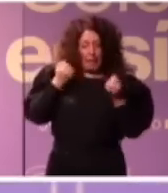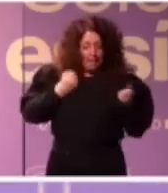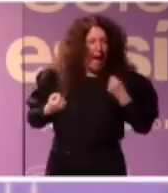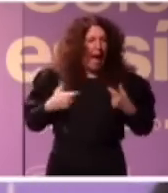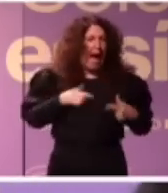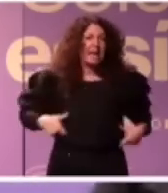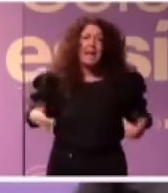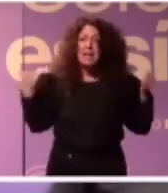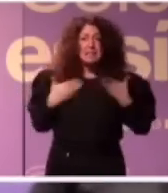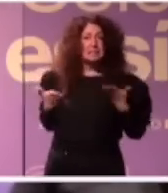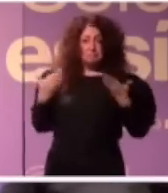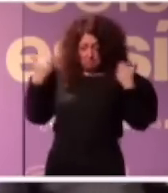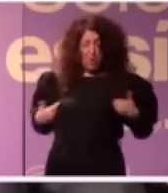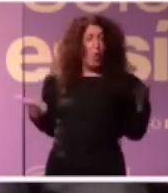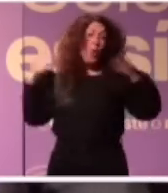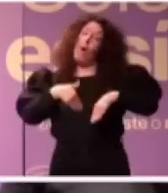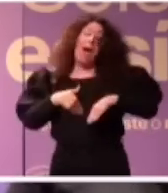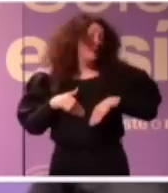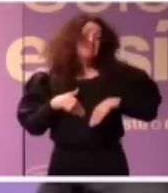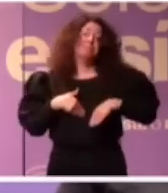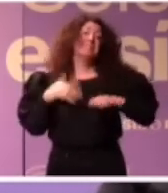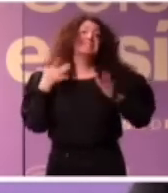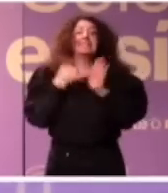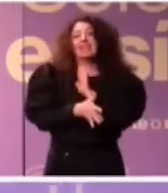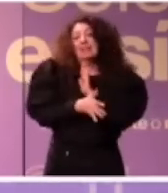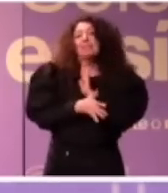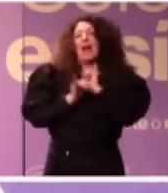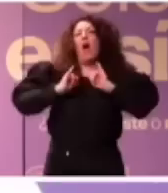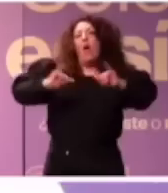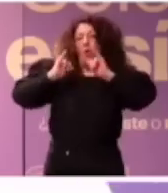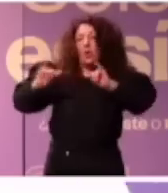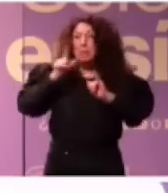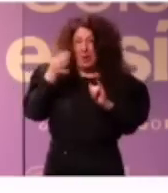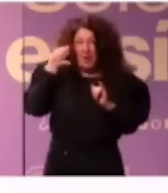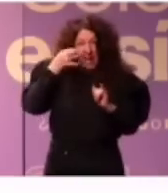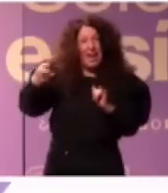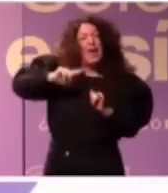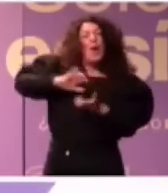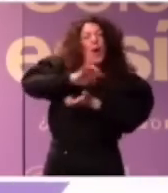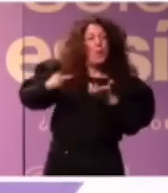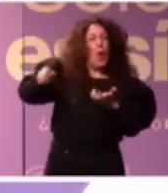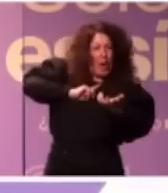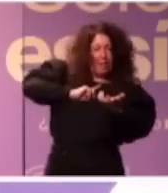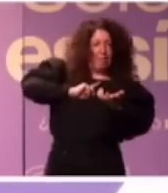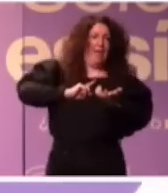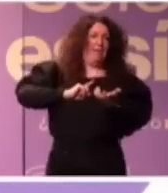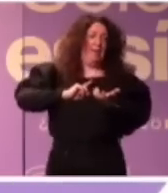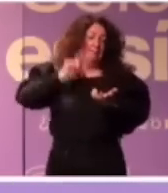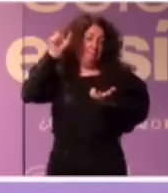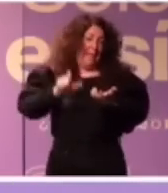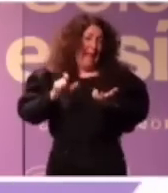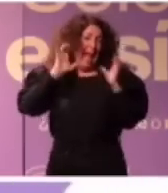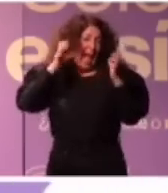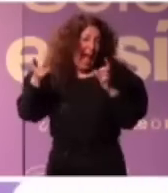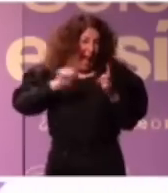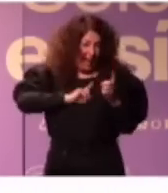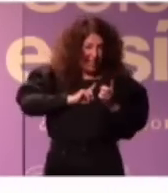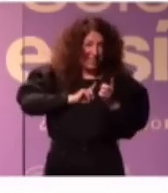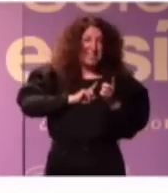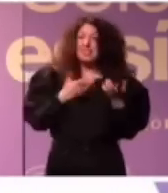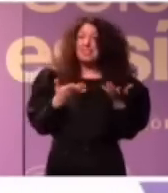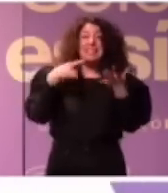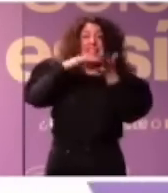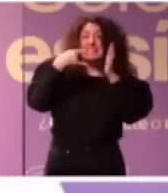marcas en tu cuerpo, de la agresión ejercida y de la violencia ejercida por el agresor. Un sistema que